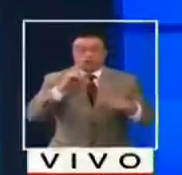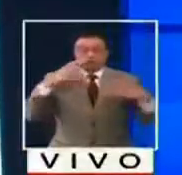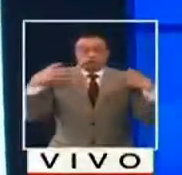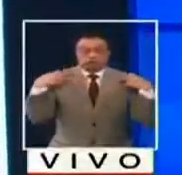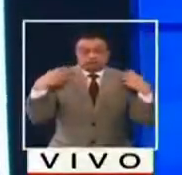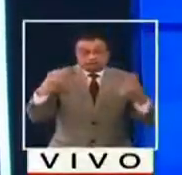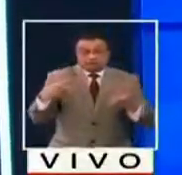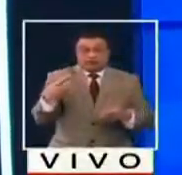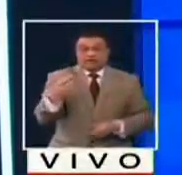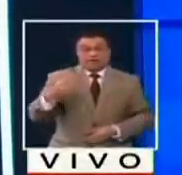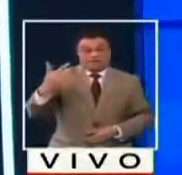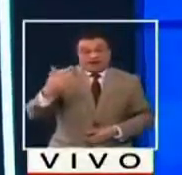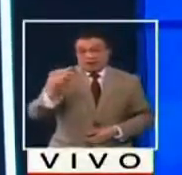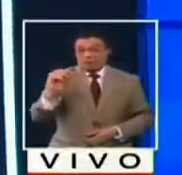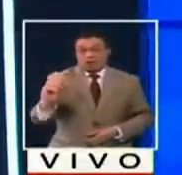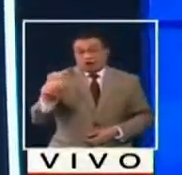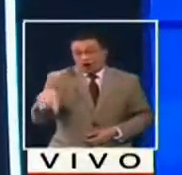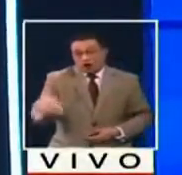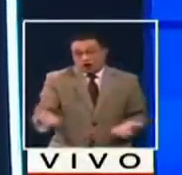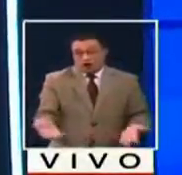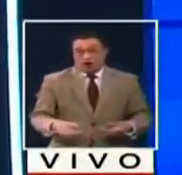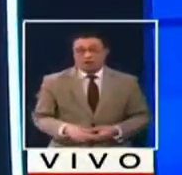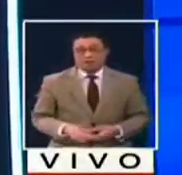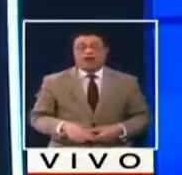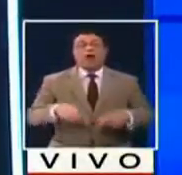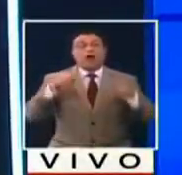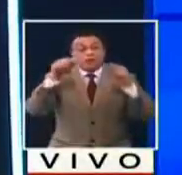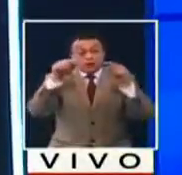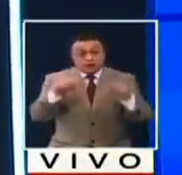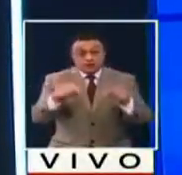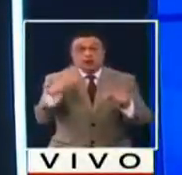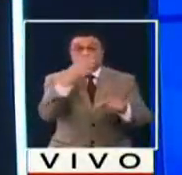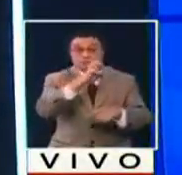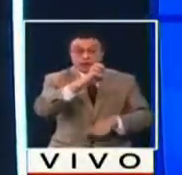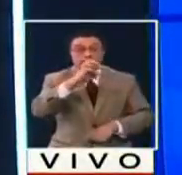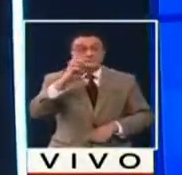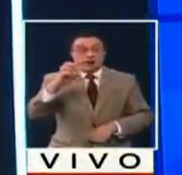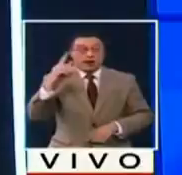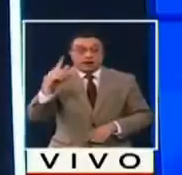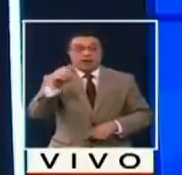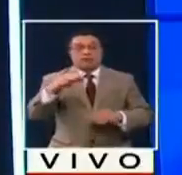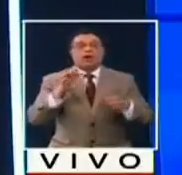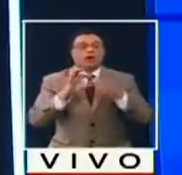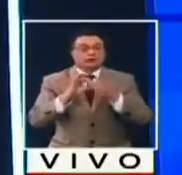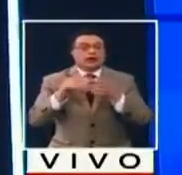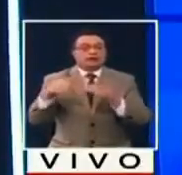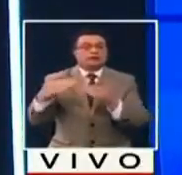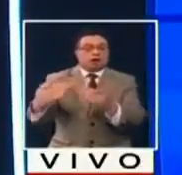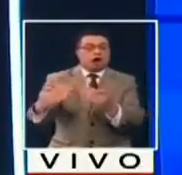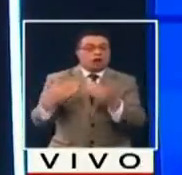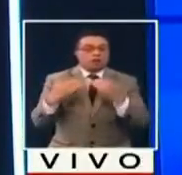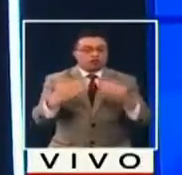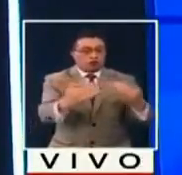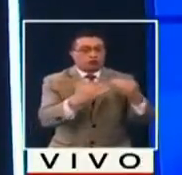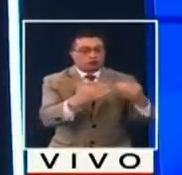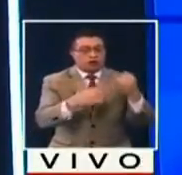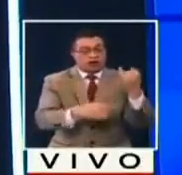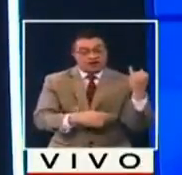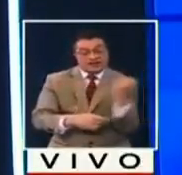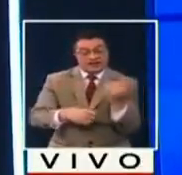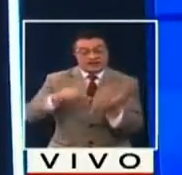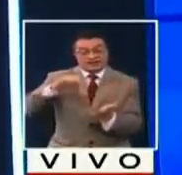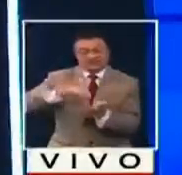cargo vale poco y nada. Hay que recordar que Kuczynski llegó a la presidencia gracias al apoyo transversal de grupos de